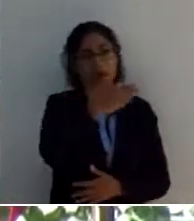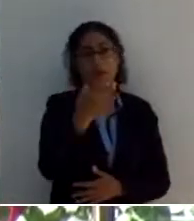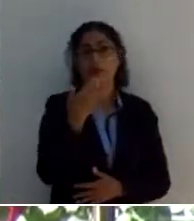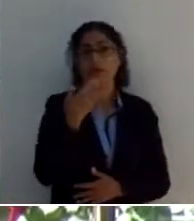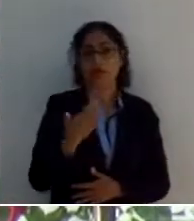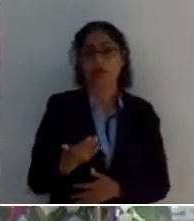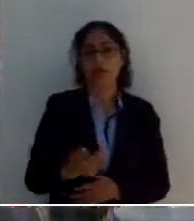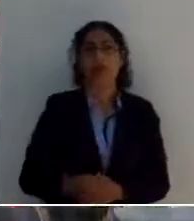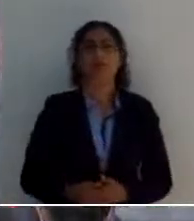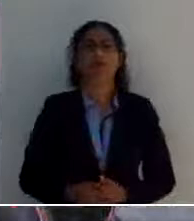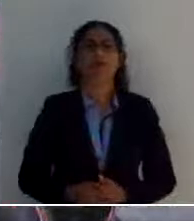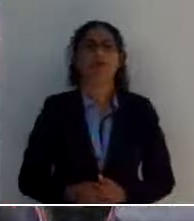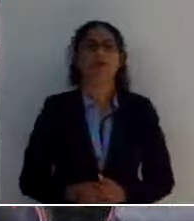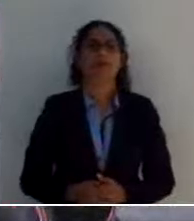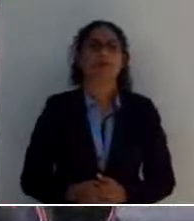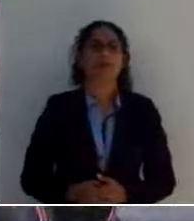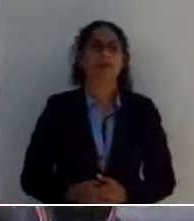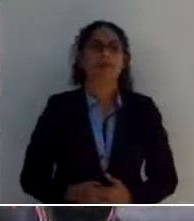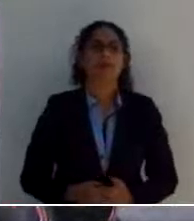sincero.